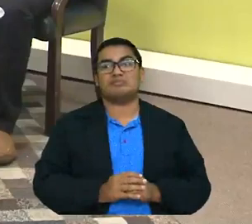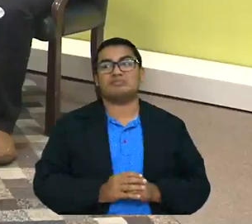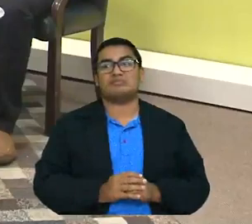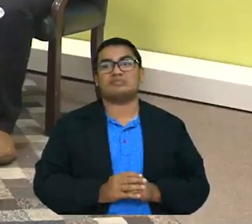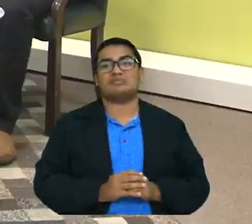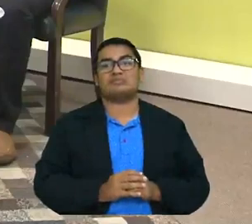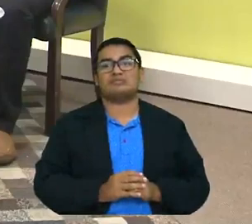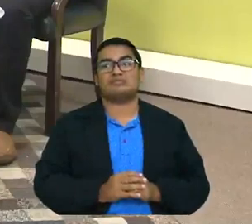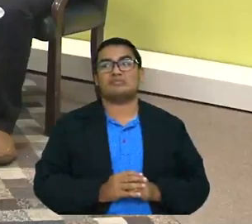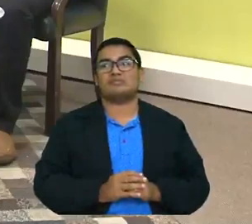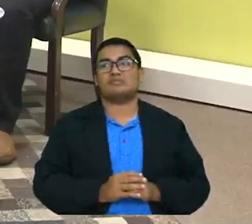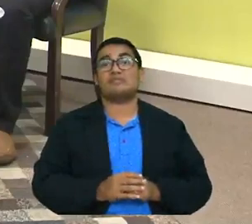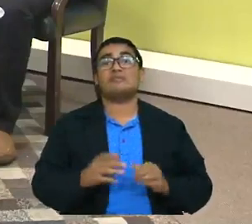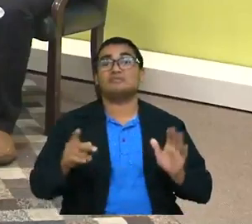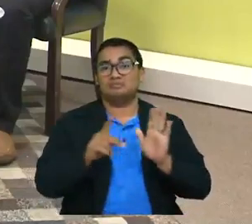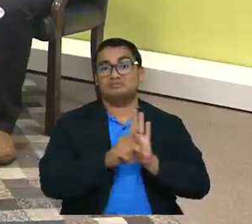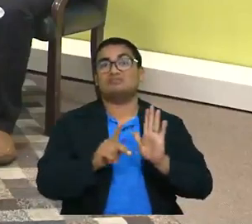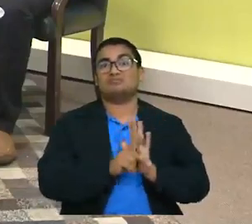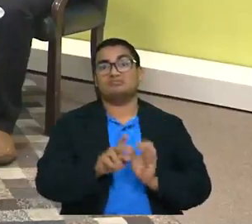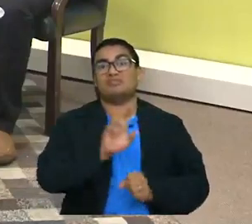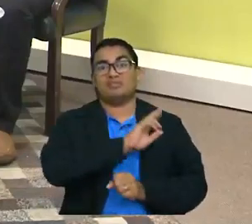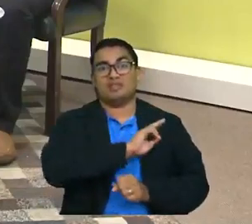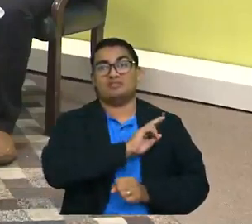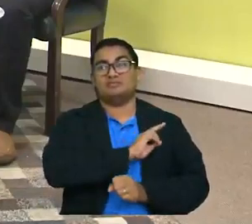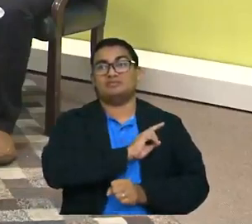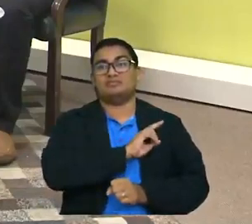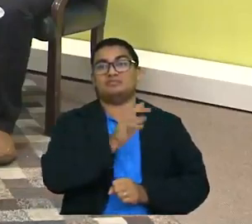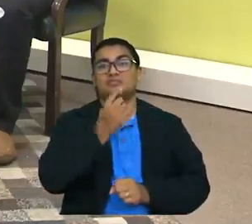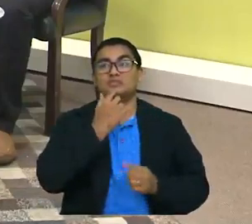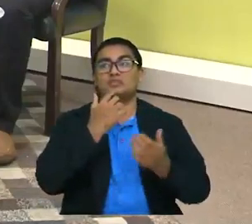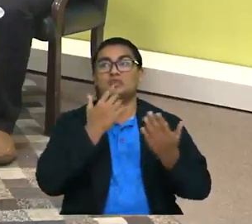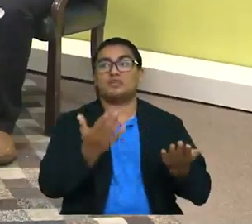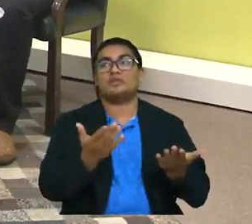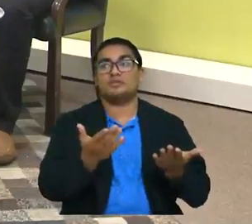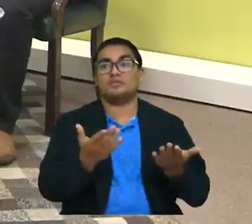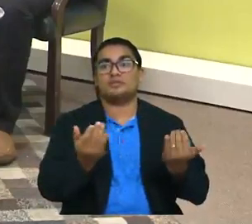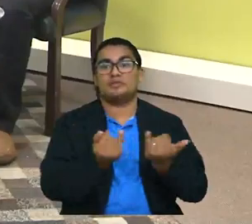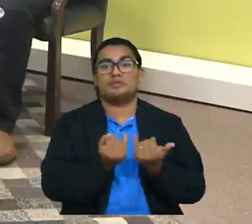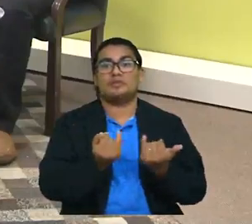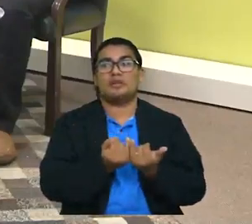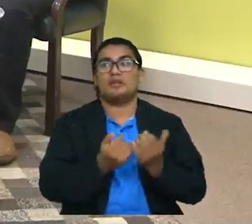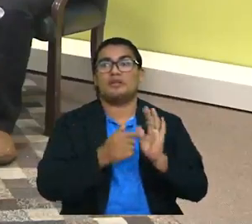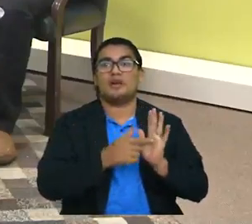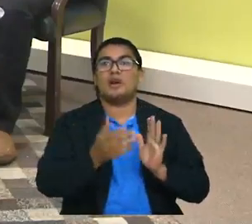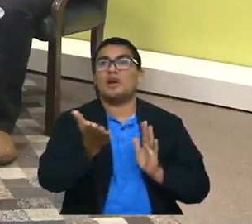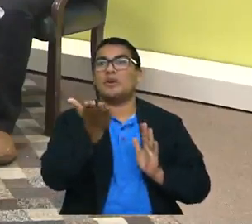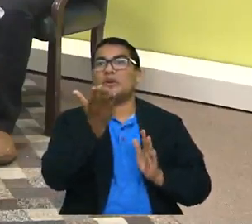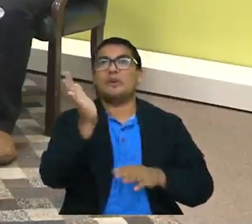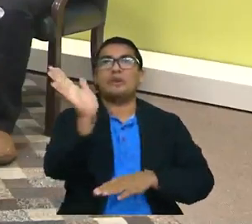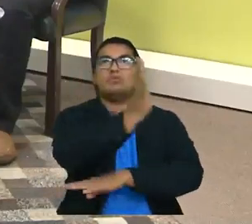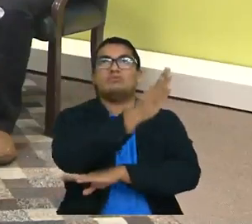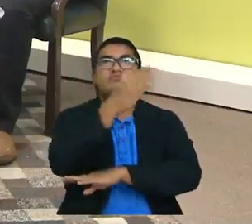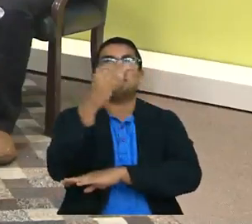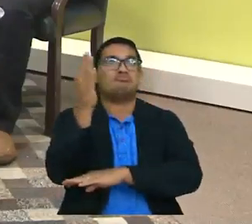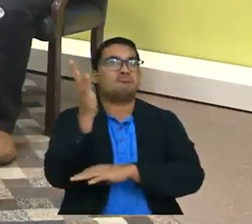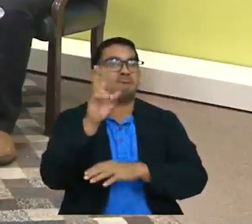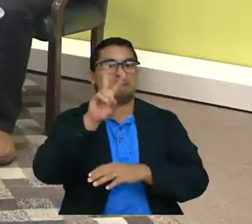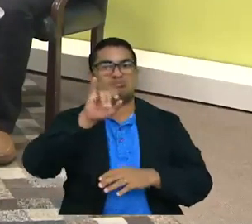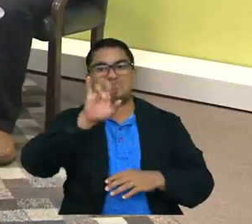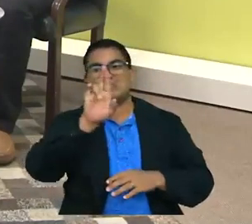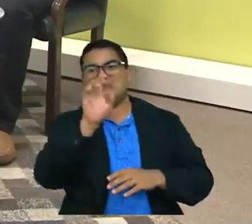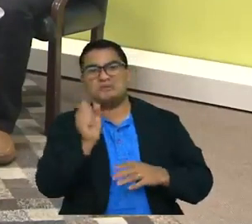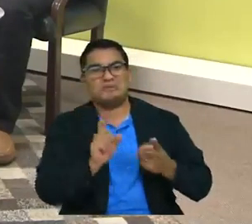hecho, el riesgo existe ya que en el ambiente no solo hay virus, no solo hay bacterias, también